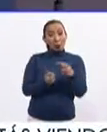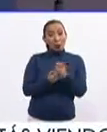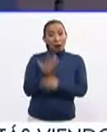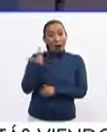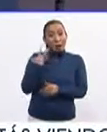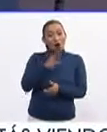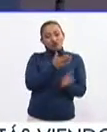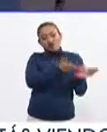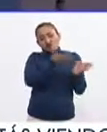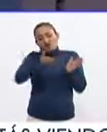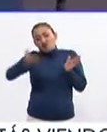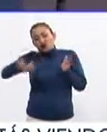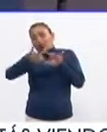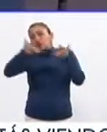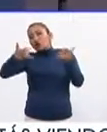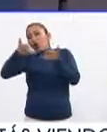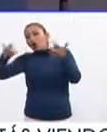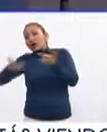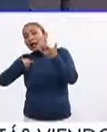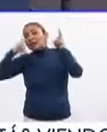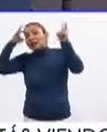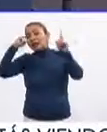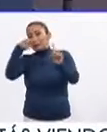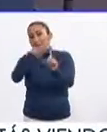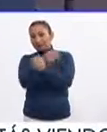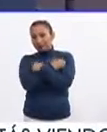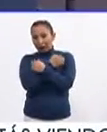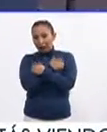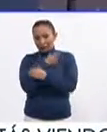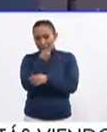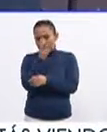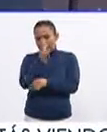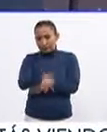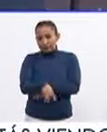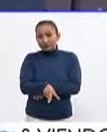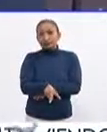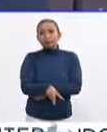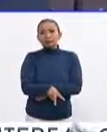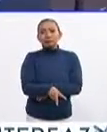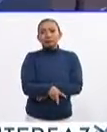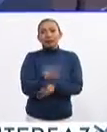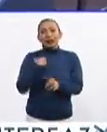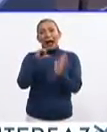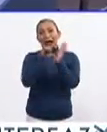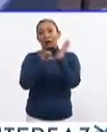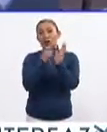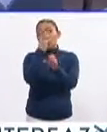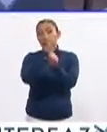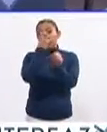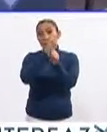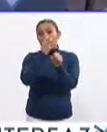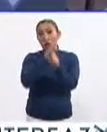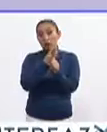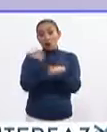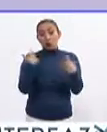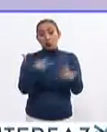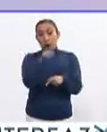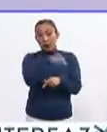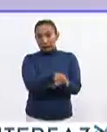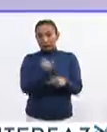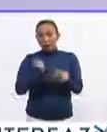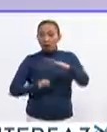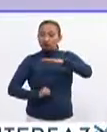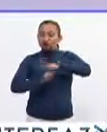este recorrido que haces por la historia en materia educativa, porque hay que decir que, bueno, pues el artículo 3 es precisamente lo que